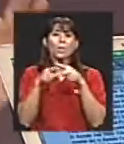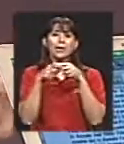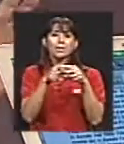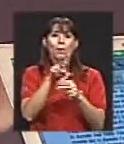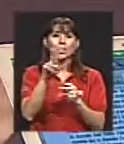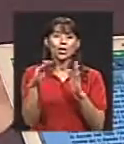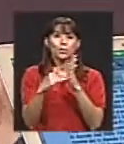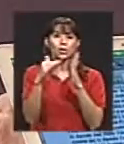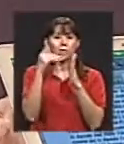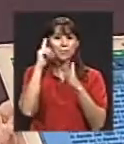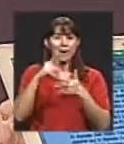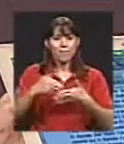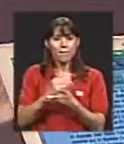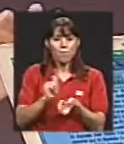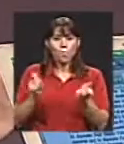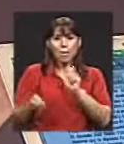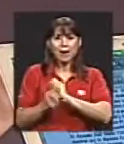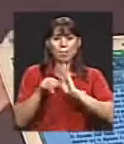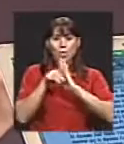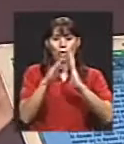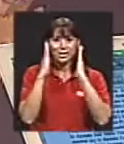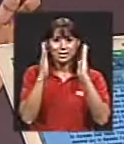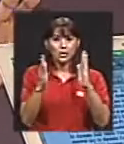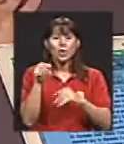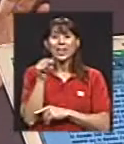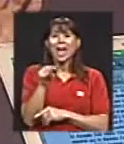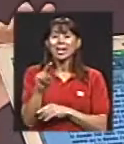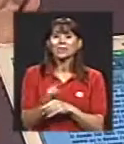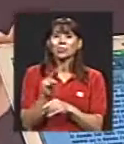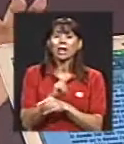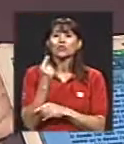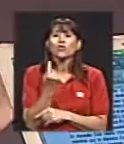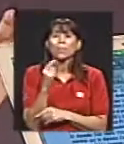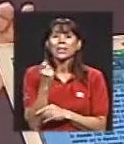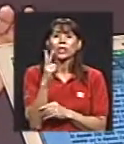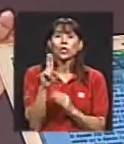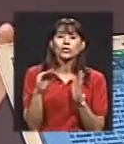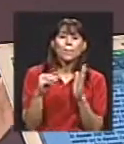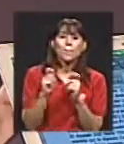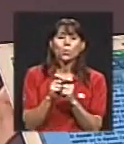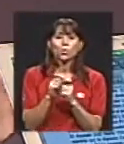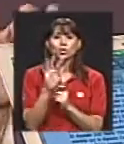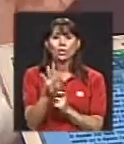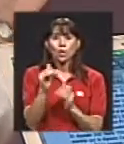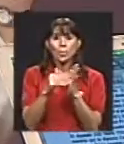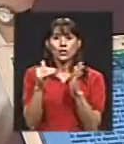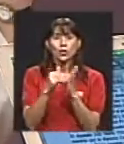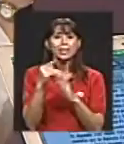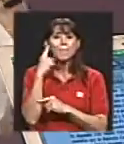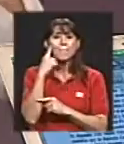para reformar modelo de atención y ahí se destinaron solo 12.5 millones para consultorías si